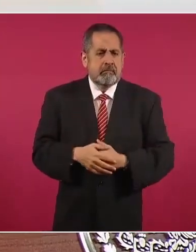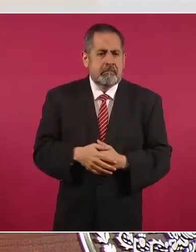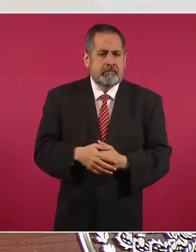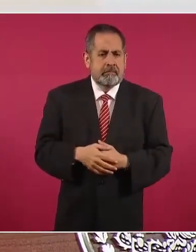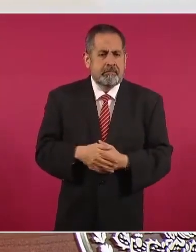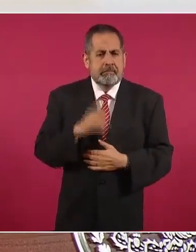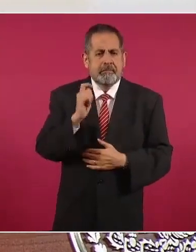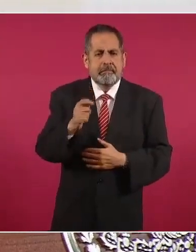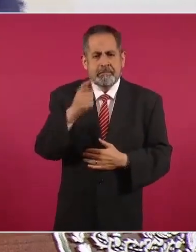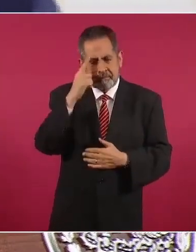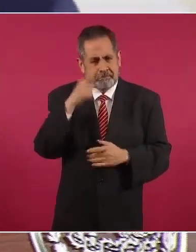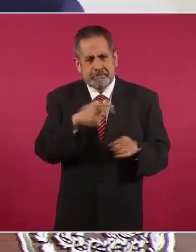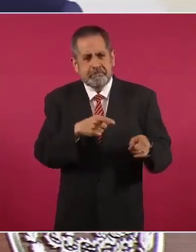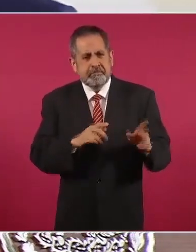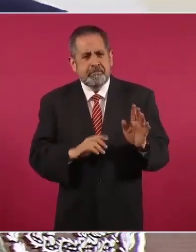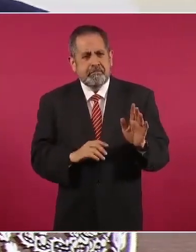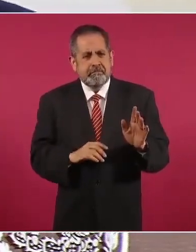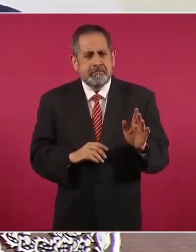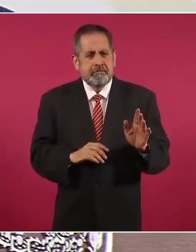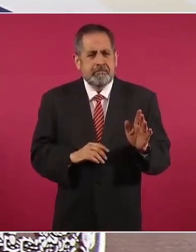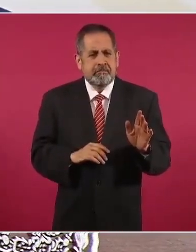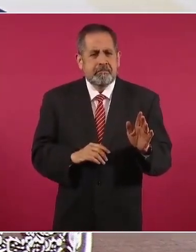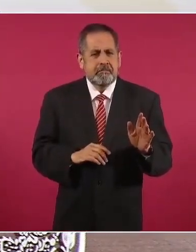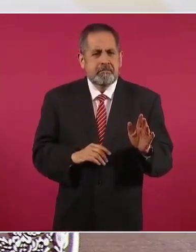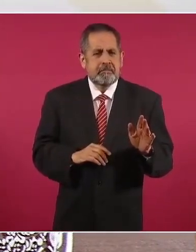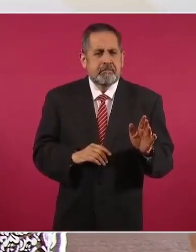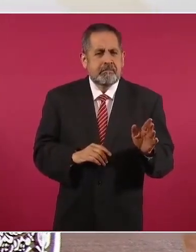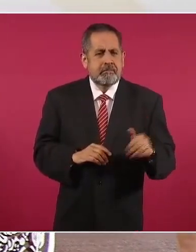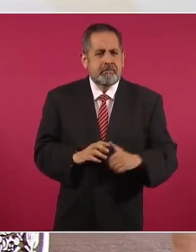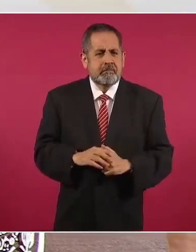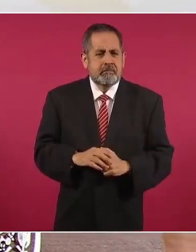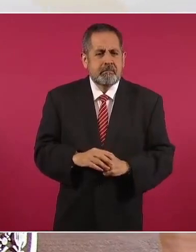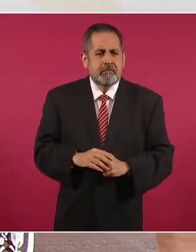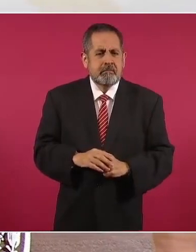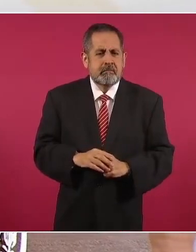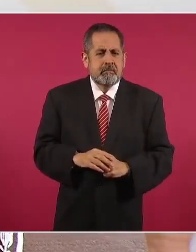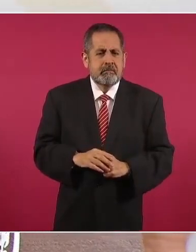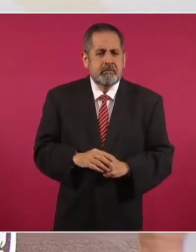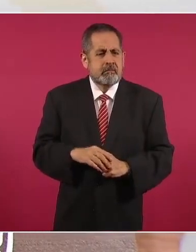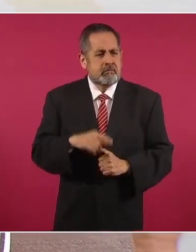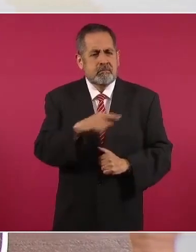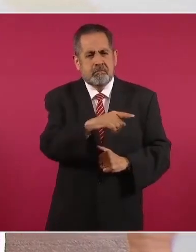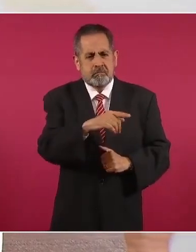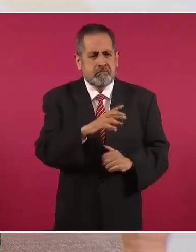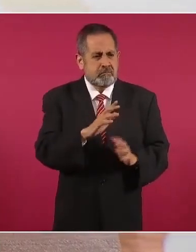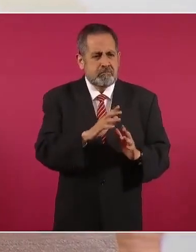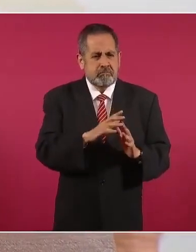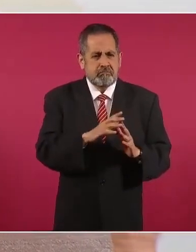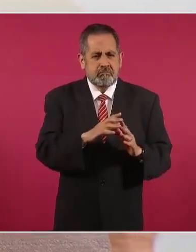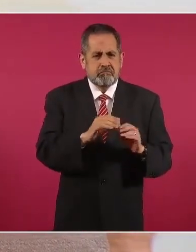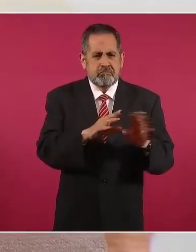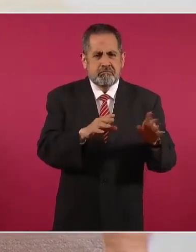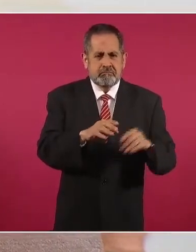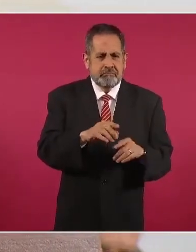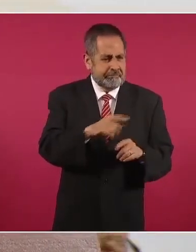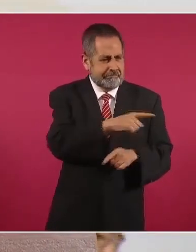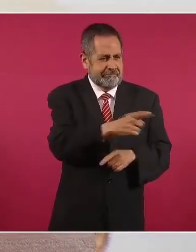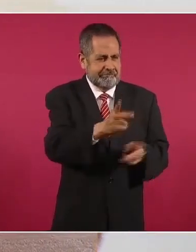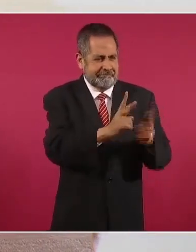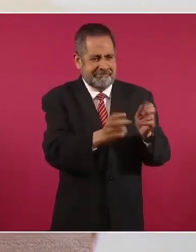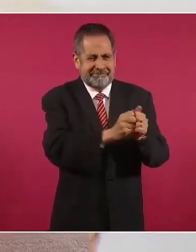para que pueda ser entrevistada por Carmen